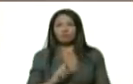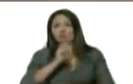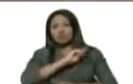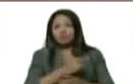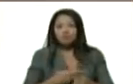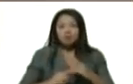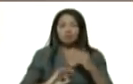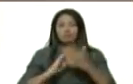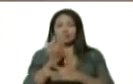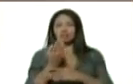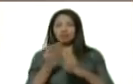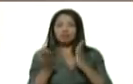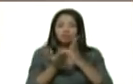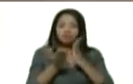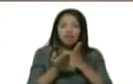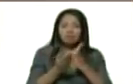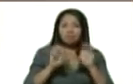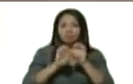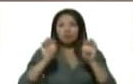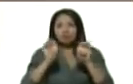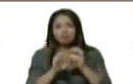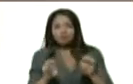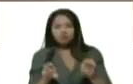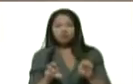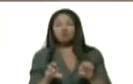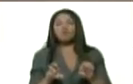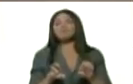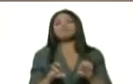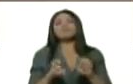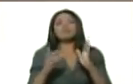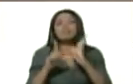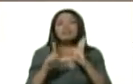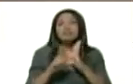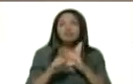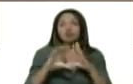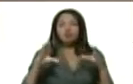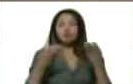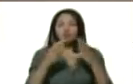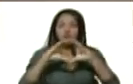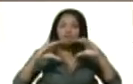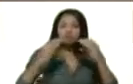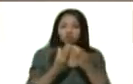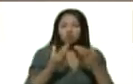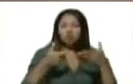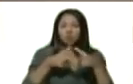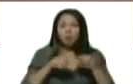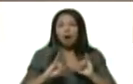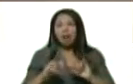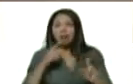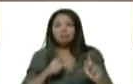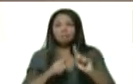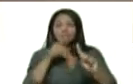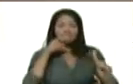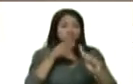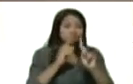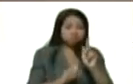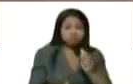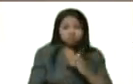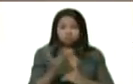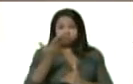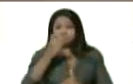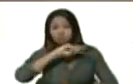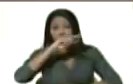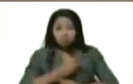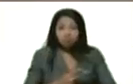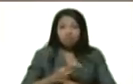Fortalecer la Federación de Estudiantes de Educación Media. Fortalecer la Organización Bolivariana de Estudiantes. Línea primordial.